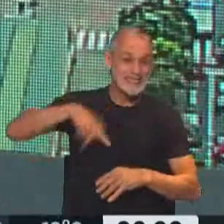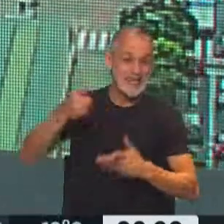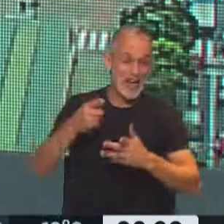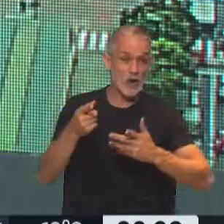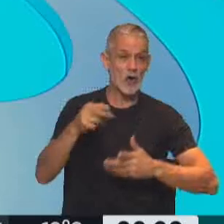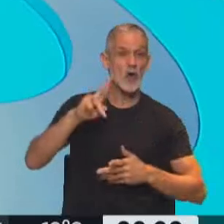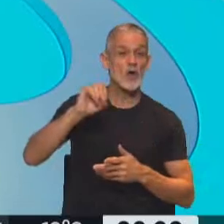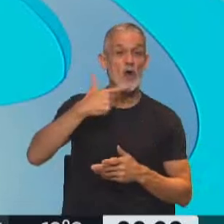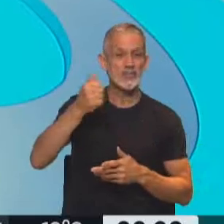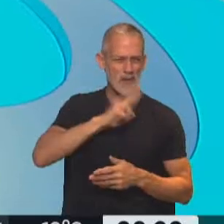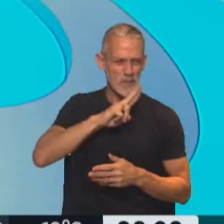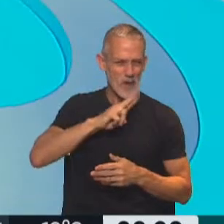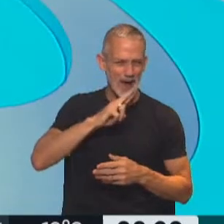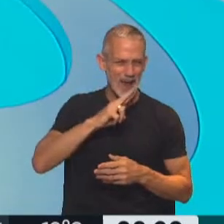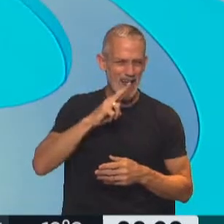Rosa Grillo, que es esta